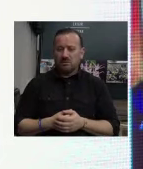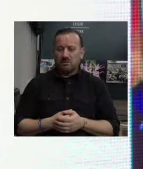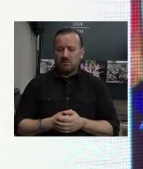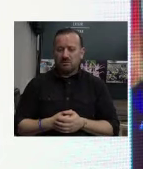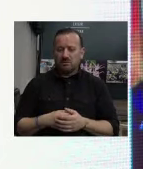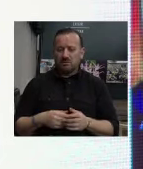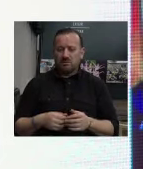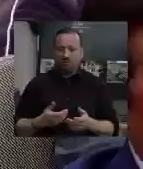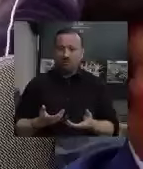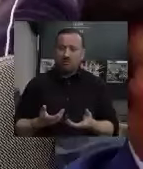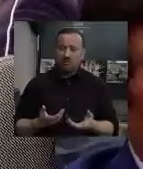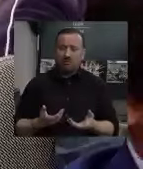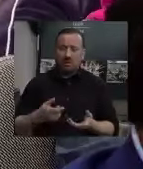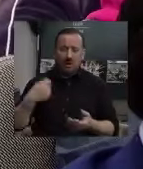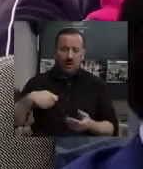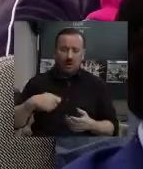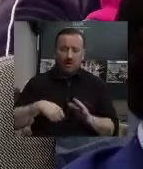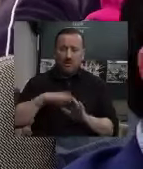persona amada etcétera